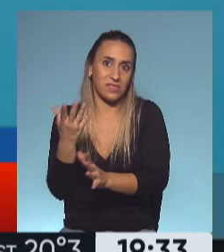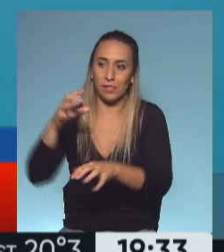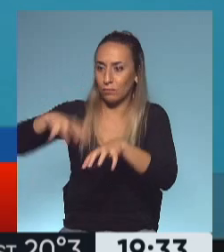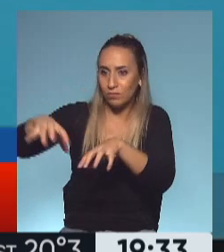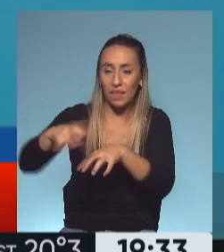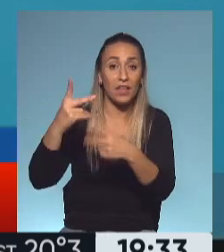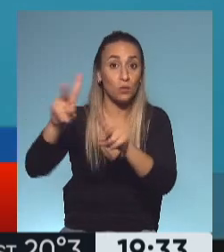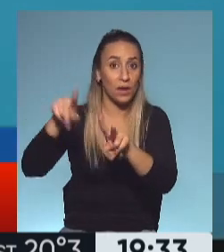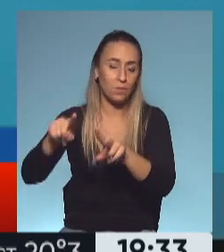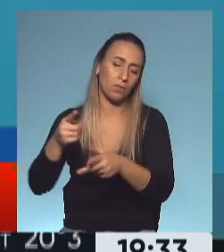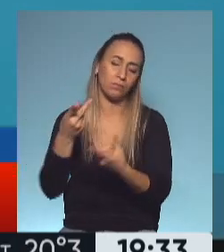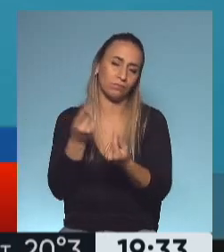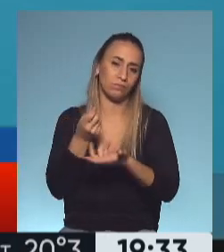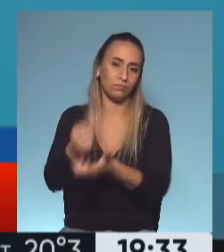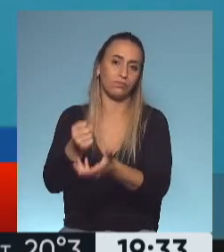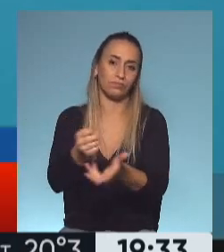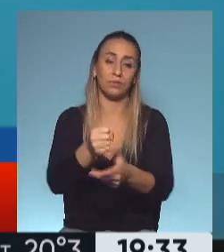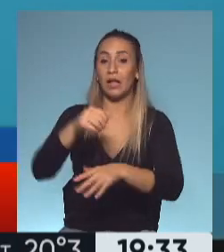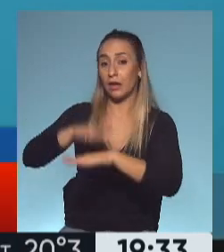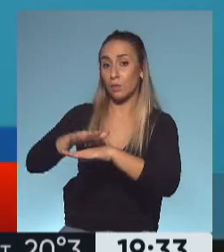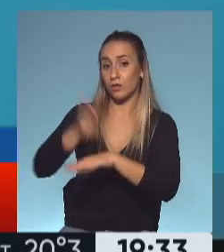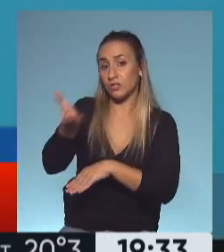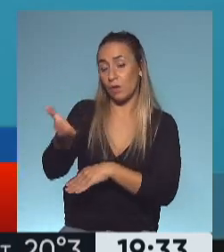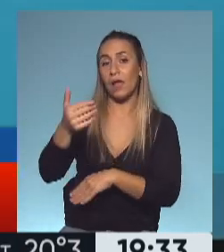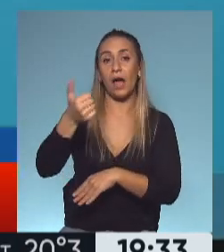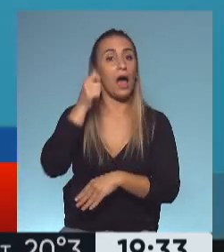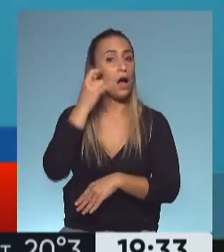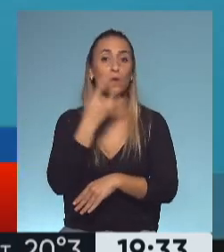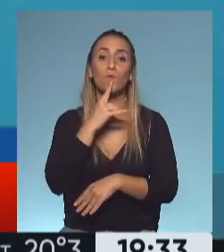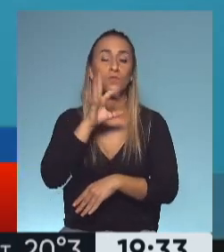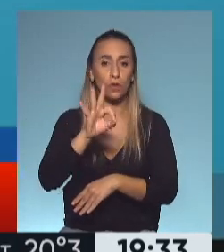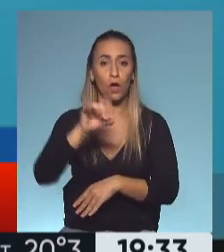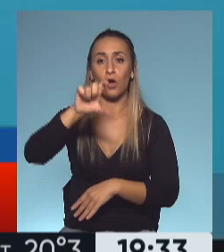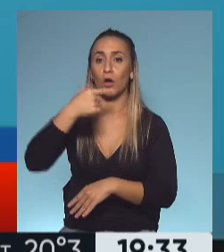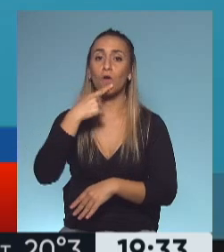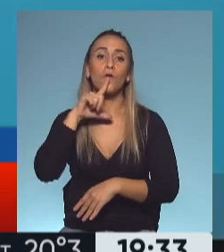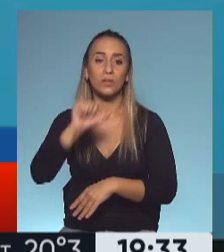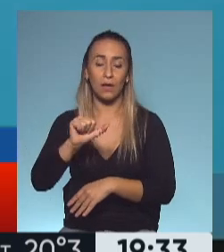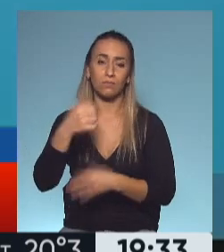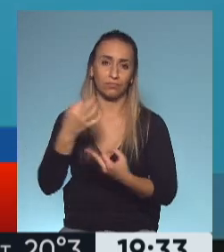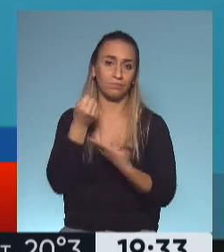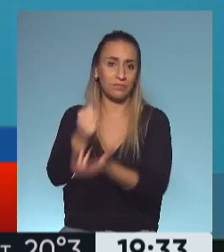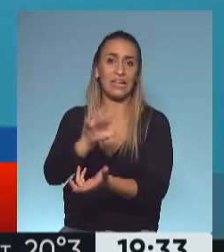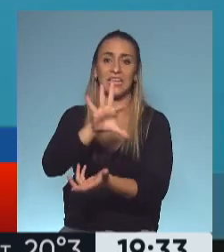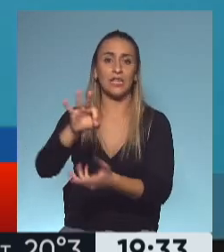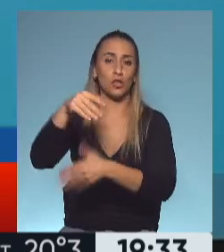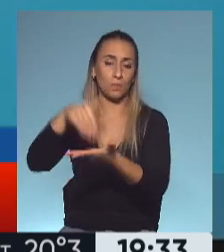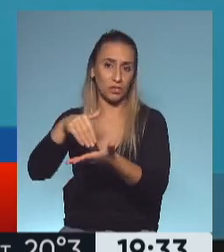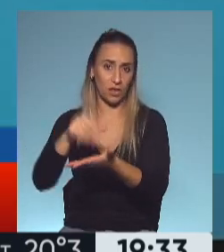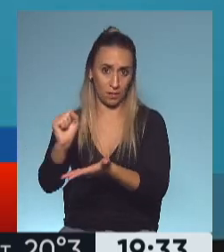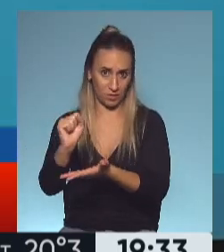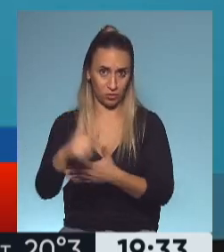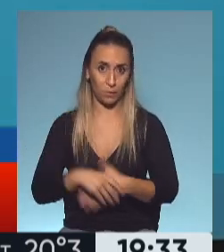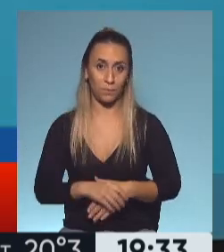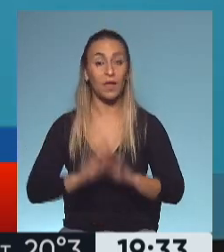y esto va a estar en manos de Augusto Costa, de la cartera de Augusto Costa, por 500 millones de pesos. Se va a ampliar